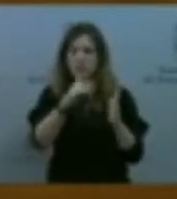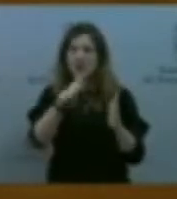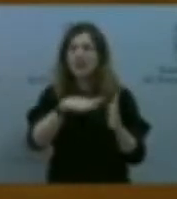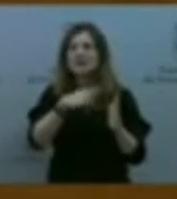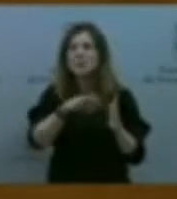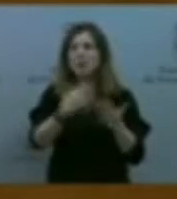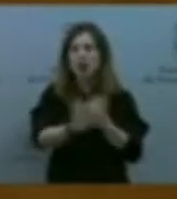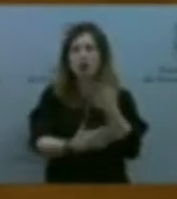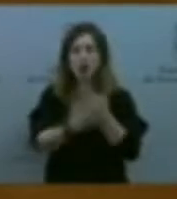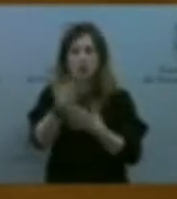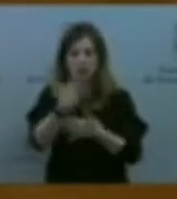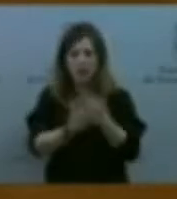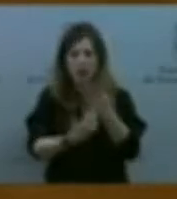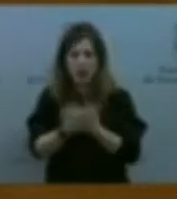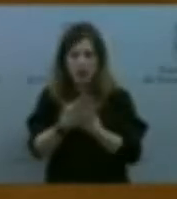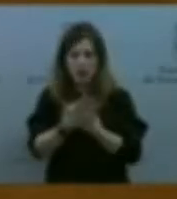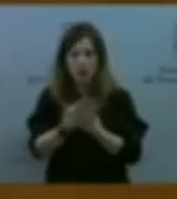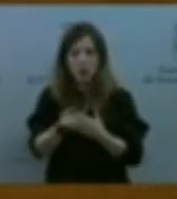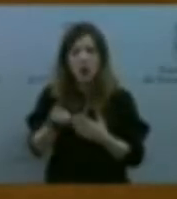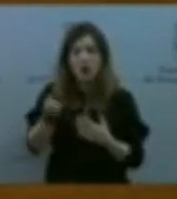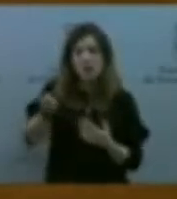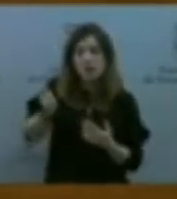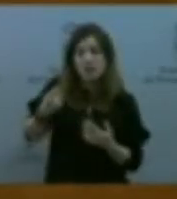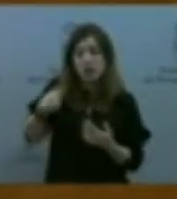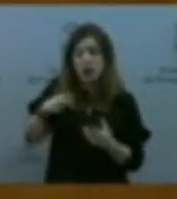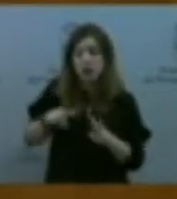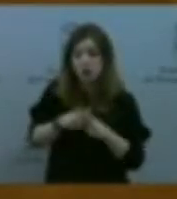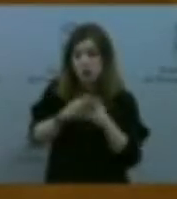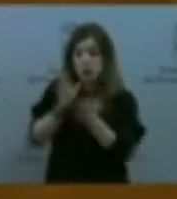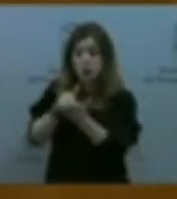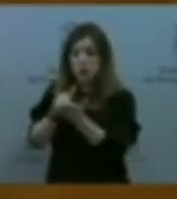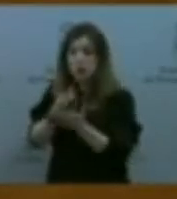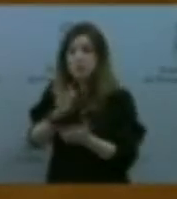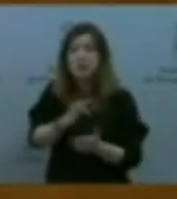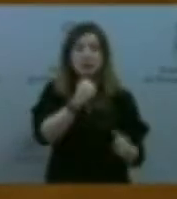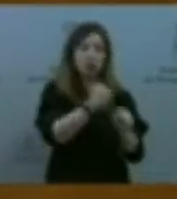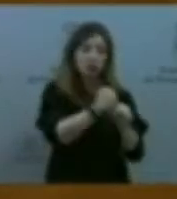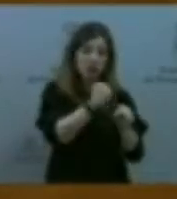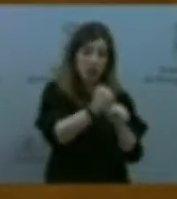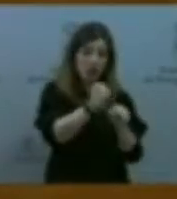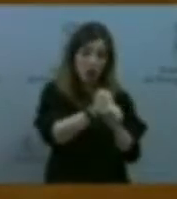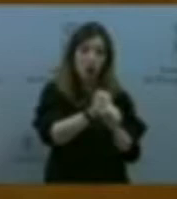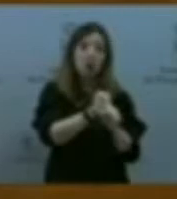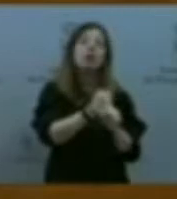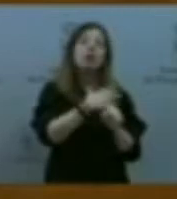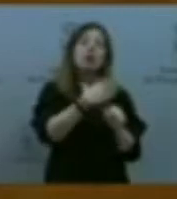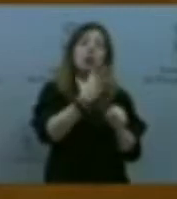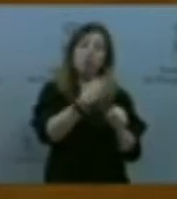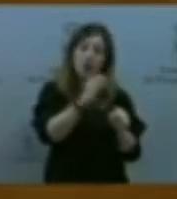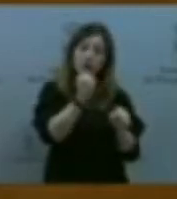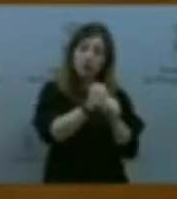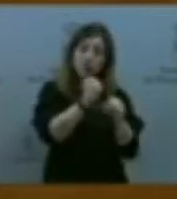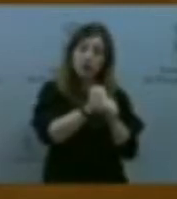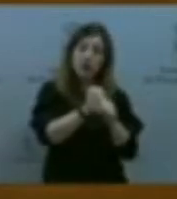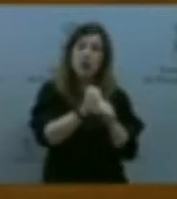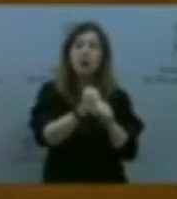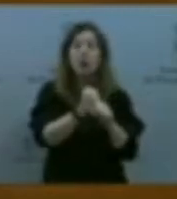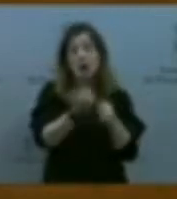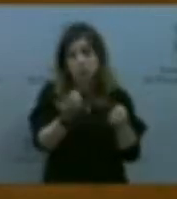salario social con el desempeño de un empleo siempre que no supere el salario mínimo interprofesional. Y de